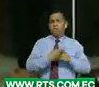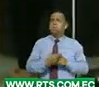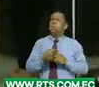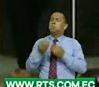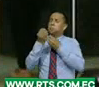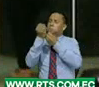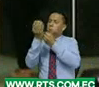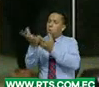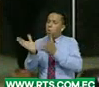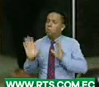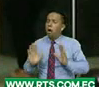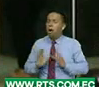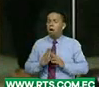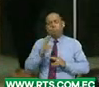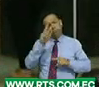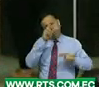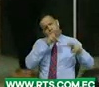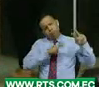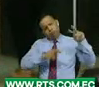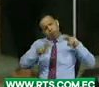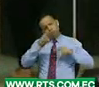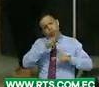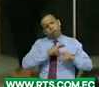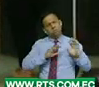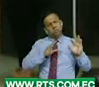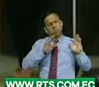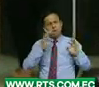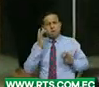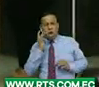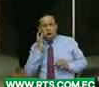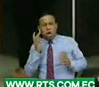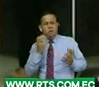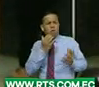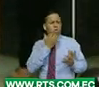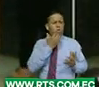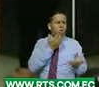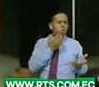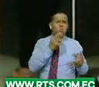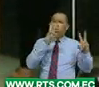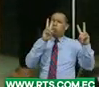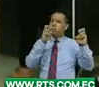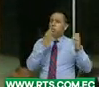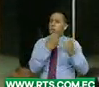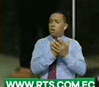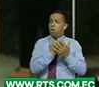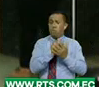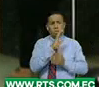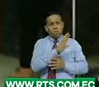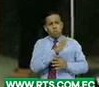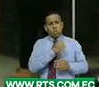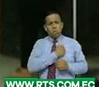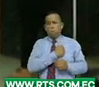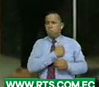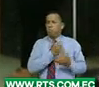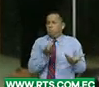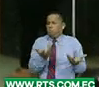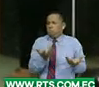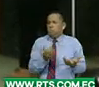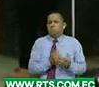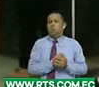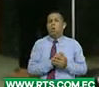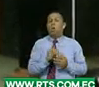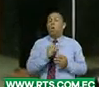existe en ningún ningún elemento raro en la parte económica de mi defendido asimismo se determina que no existe ninguna transferencia